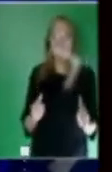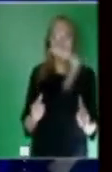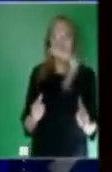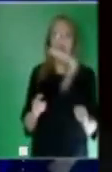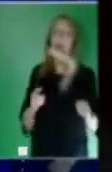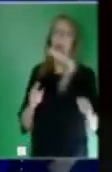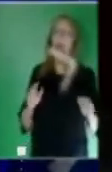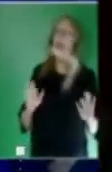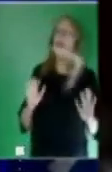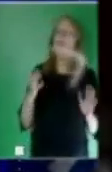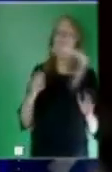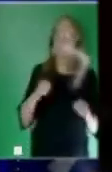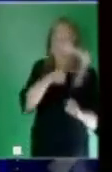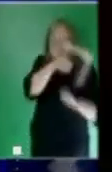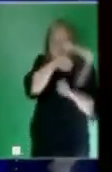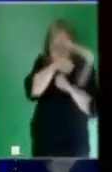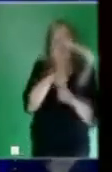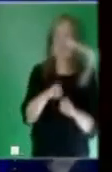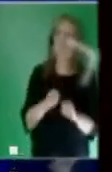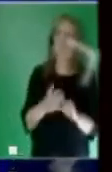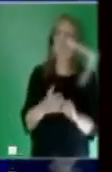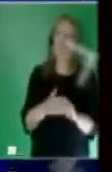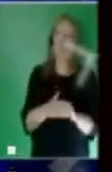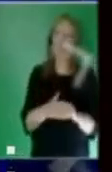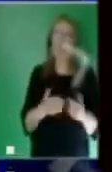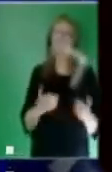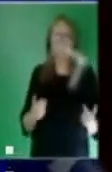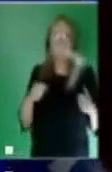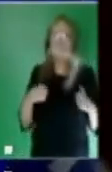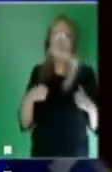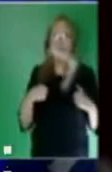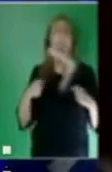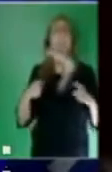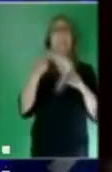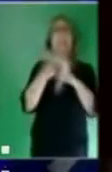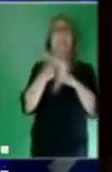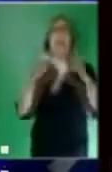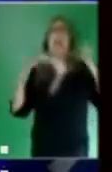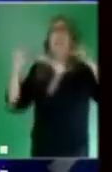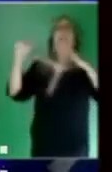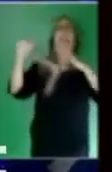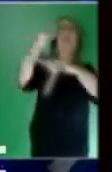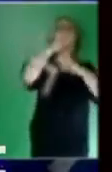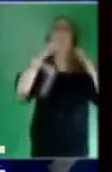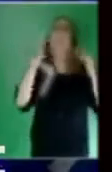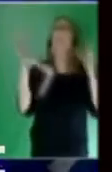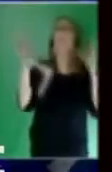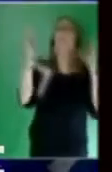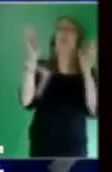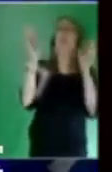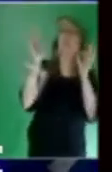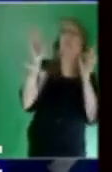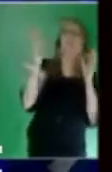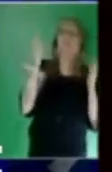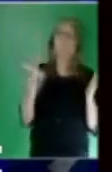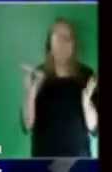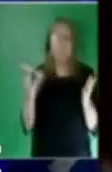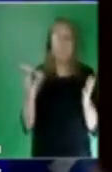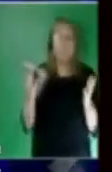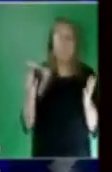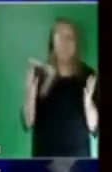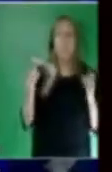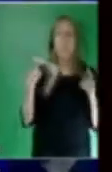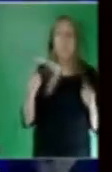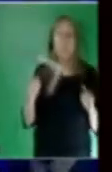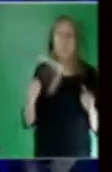por el medio ambiente, el primer elemento del medio ambiente se llama la felicidad